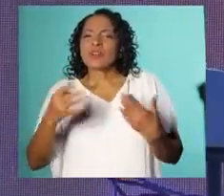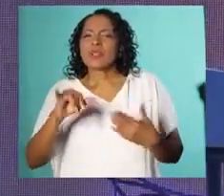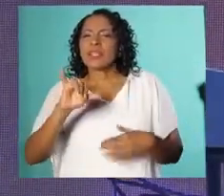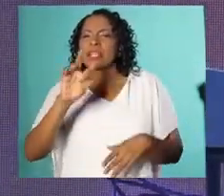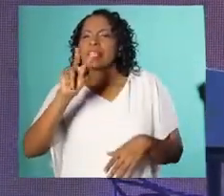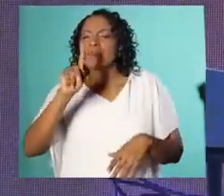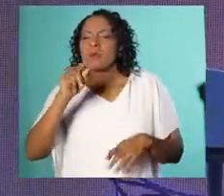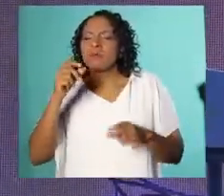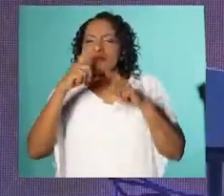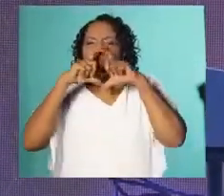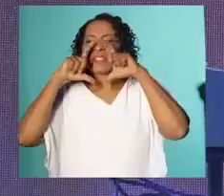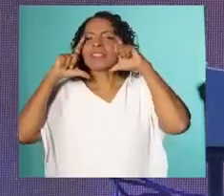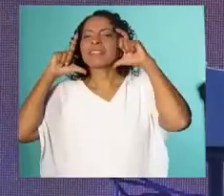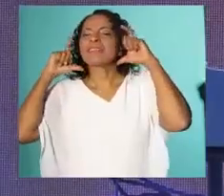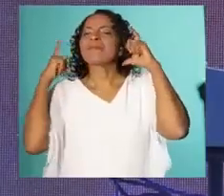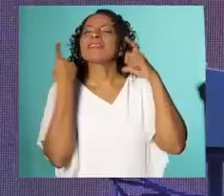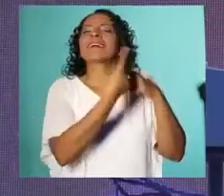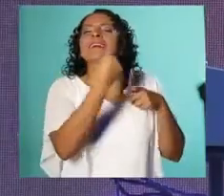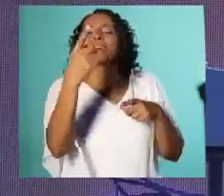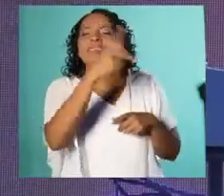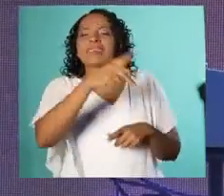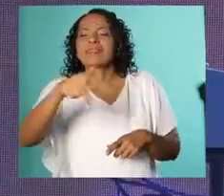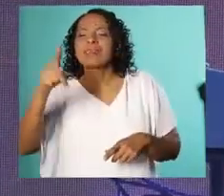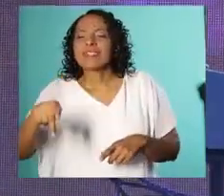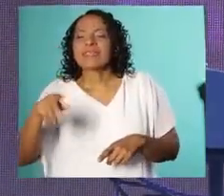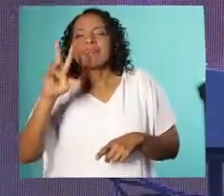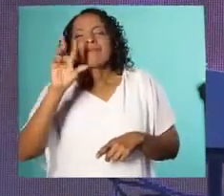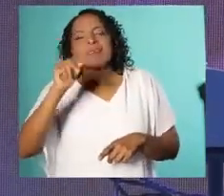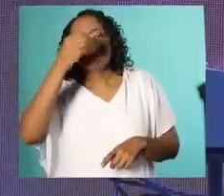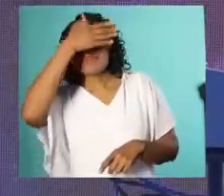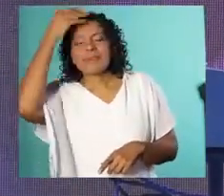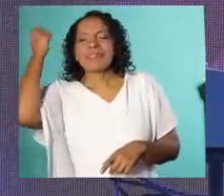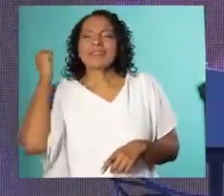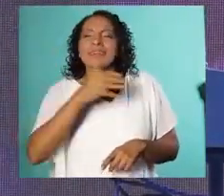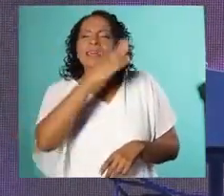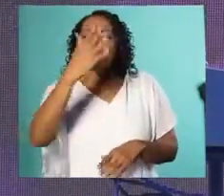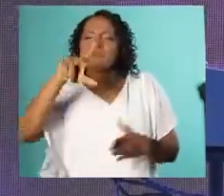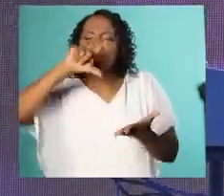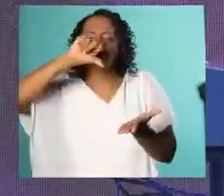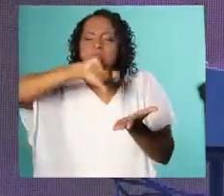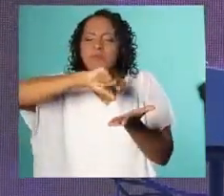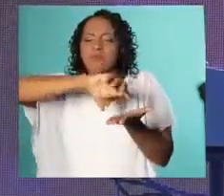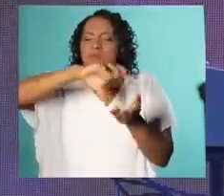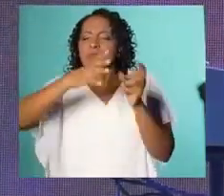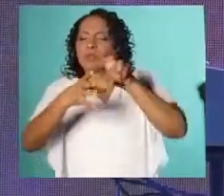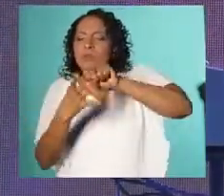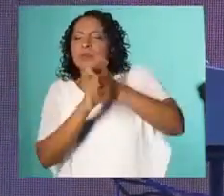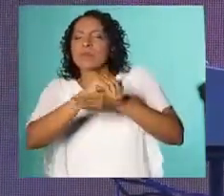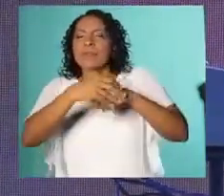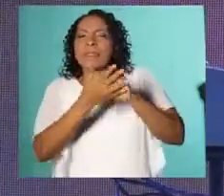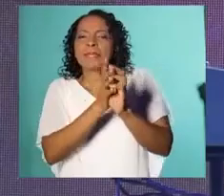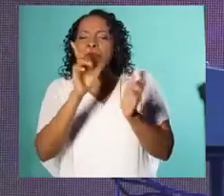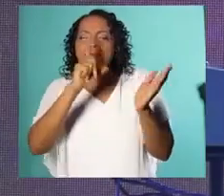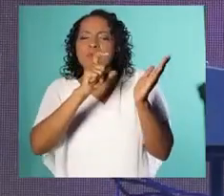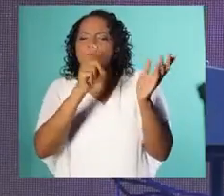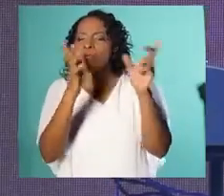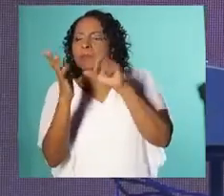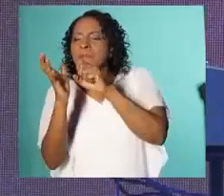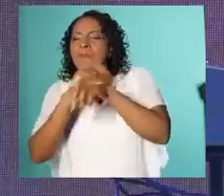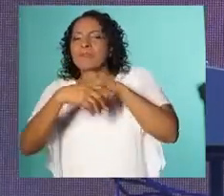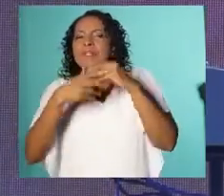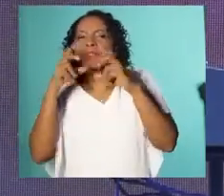individual. No olvides nunca tener tu gel alcoholado, también tu alcohol, también las mascarillas, muy